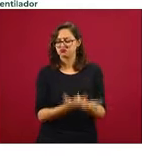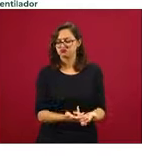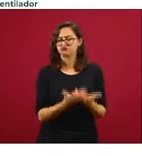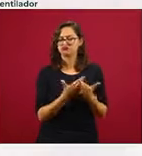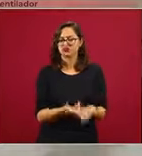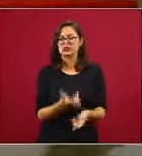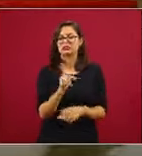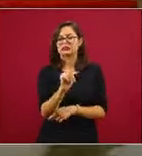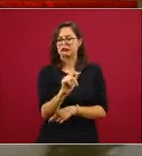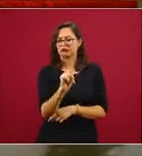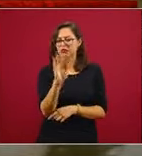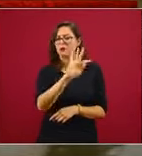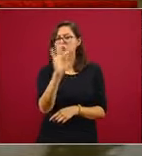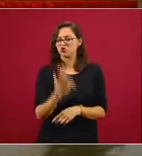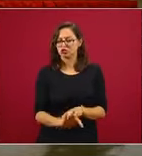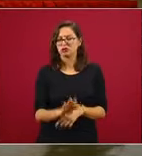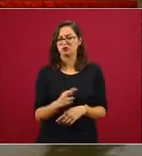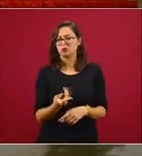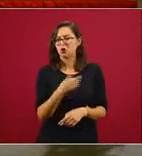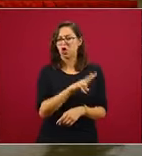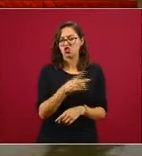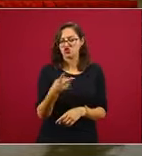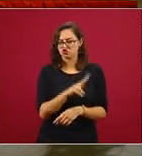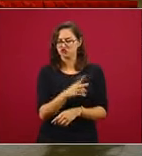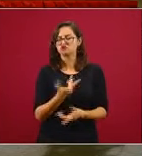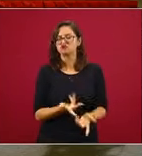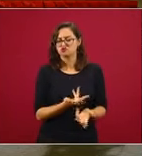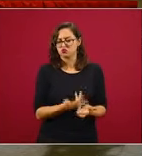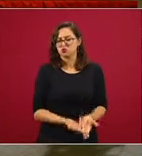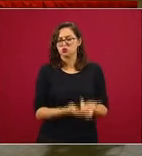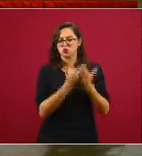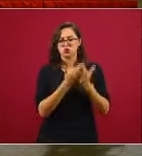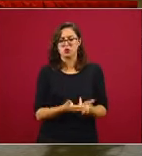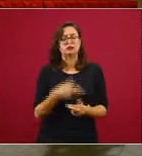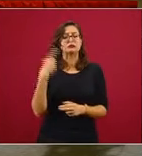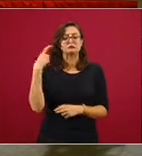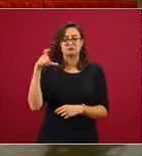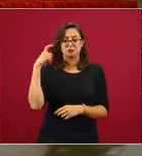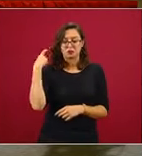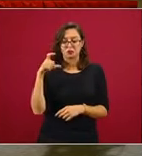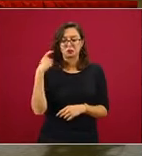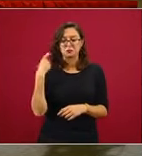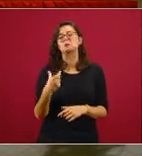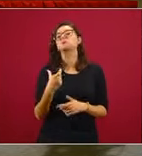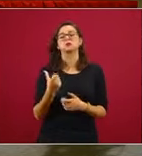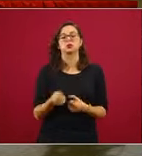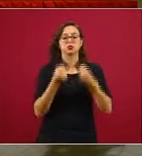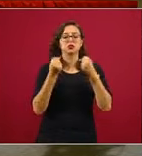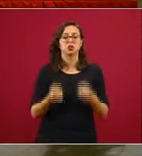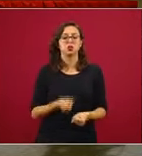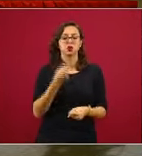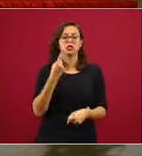proporción, alrededor del 70% de disponibilidad, lo cual le da al Estado de Querétaro también un nivel de seguridad importante para